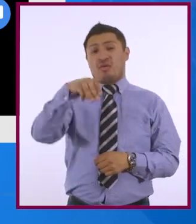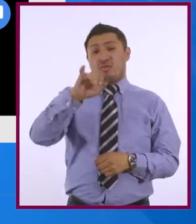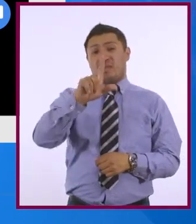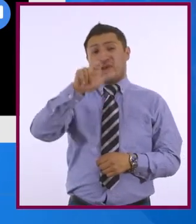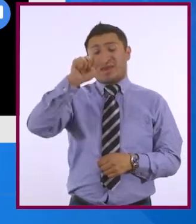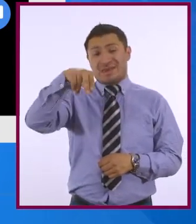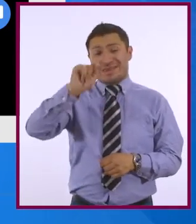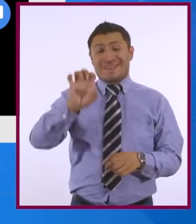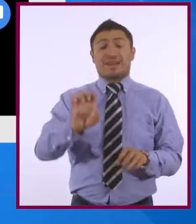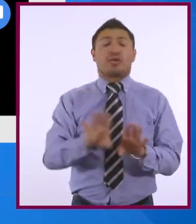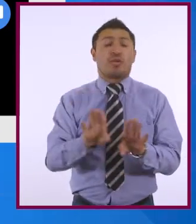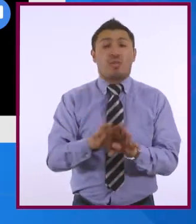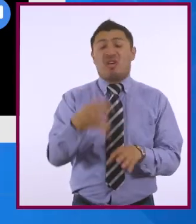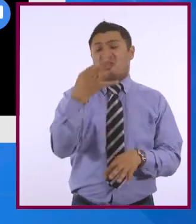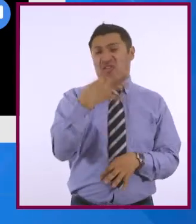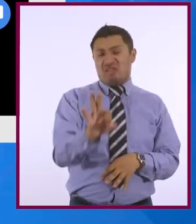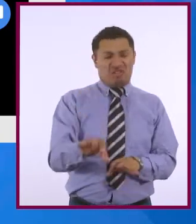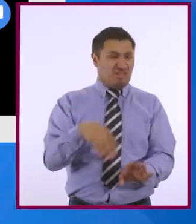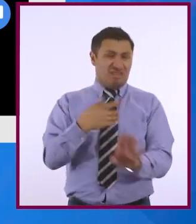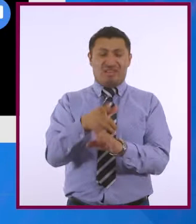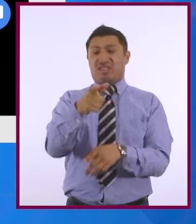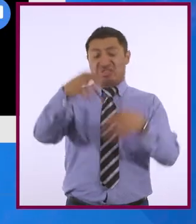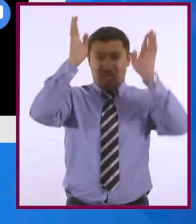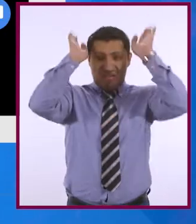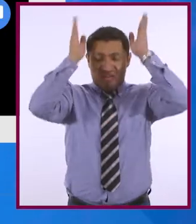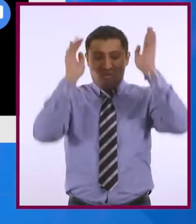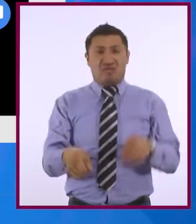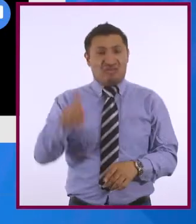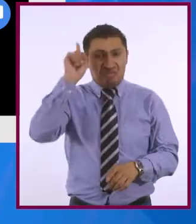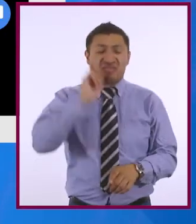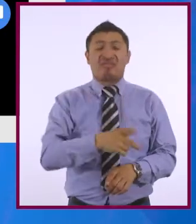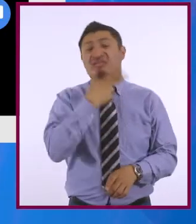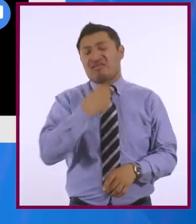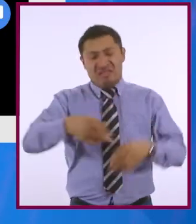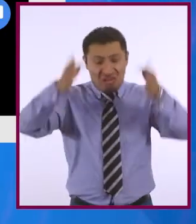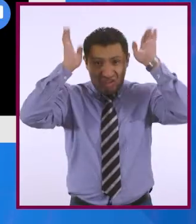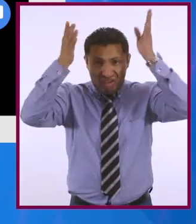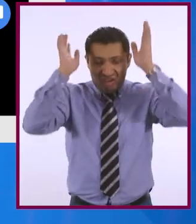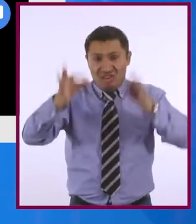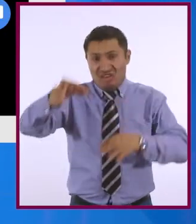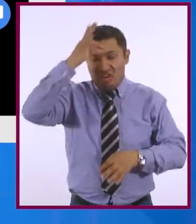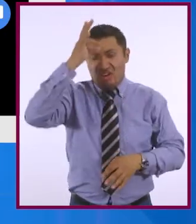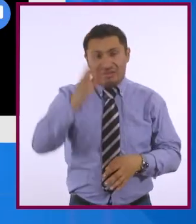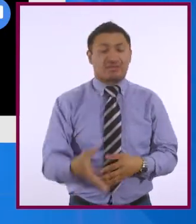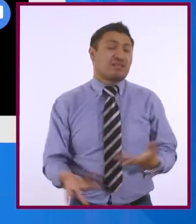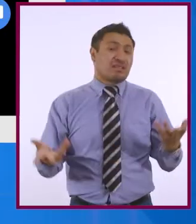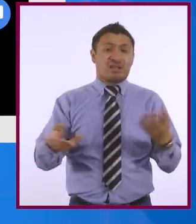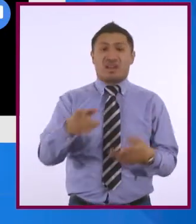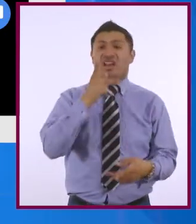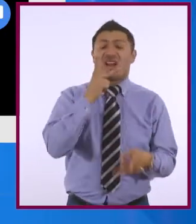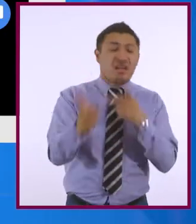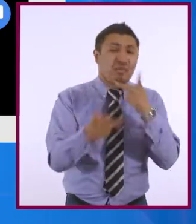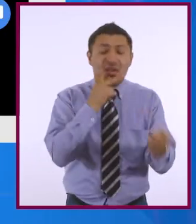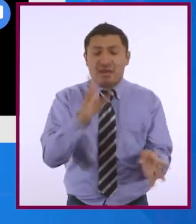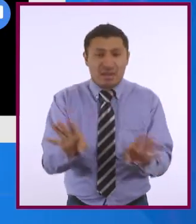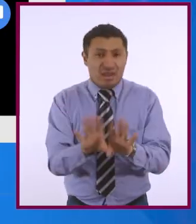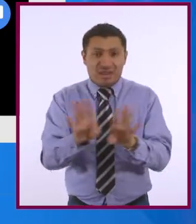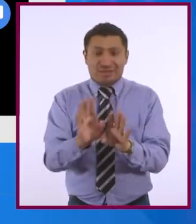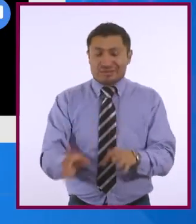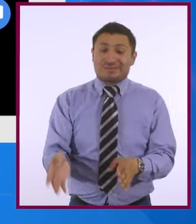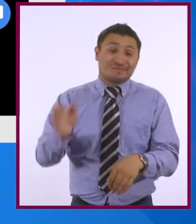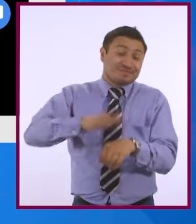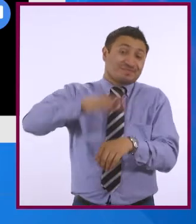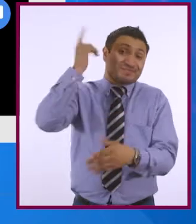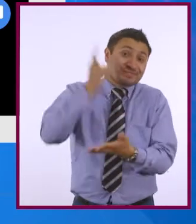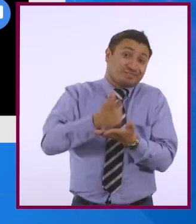normalizada, ¿no? De ofensa, ridiculización, eres un burro, eres una burra, ¿no? O sea, estas pequeñas palabras que afectan más de lo